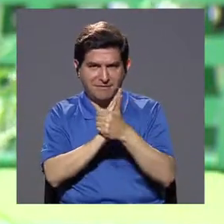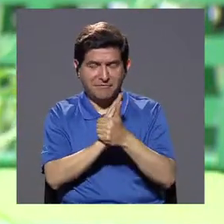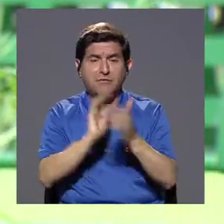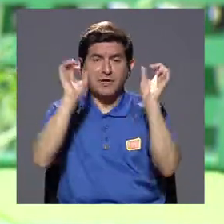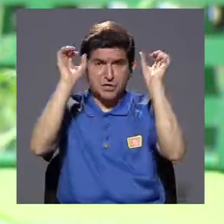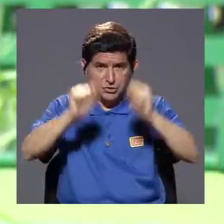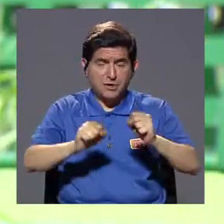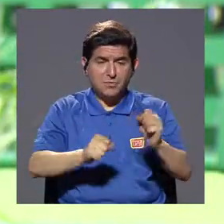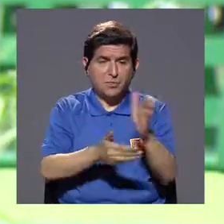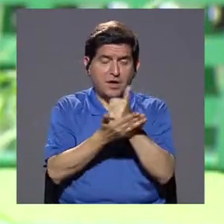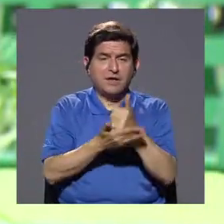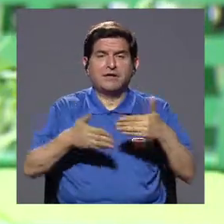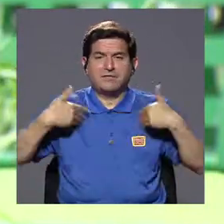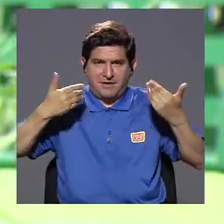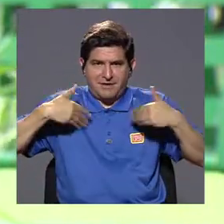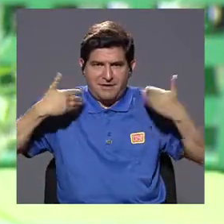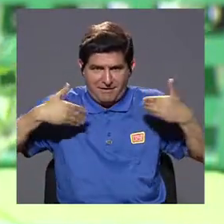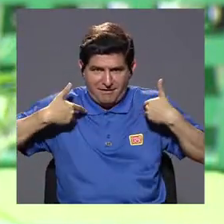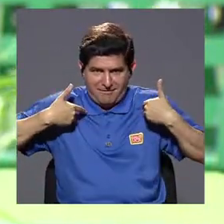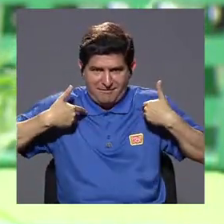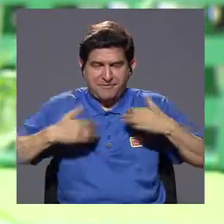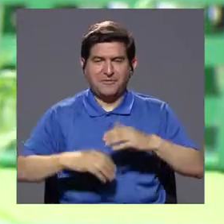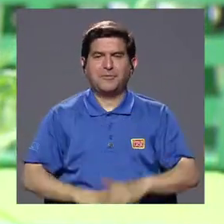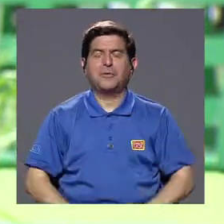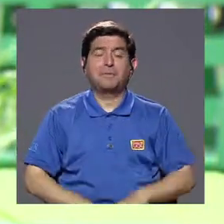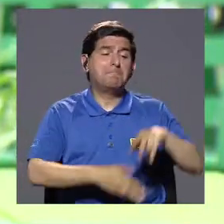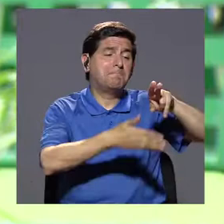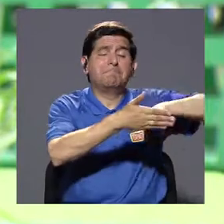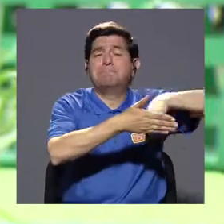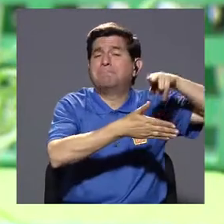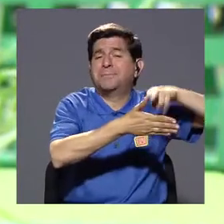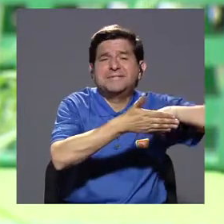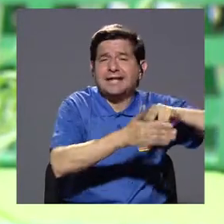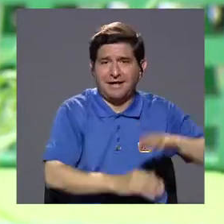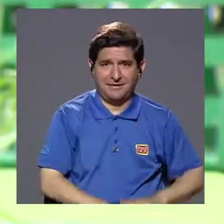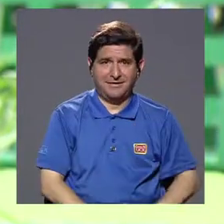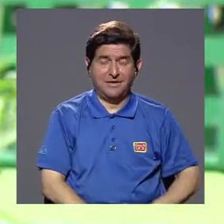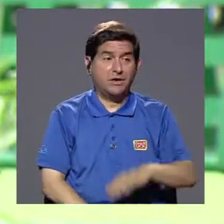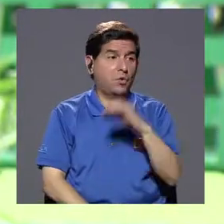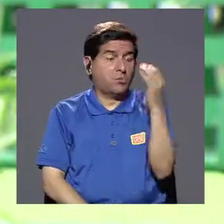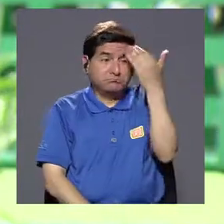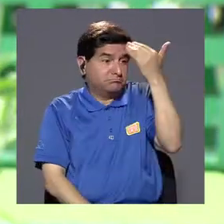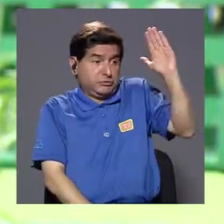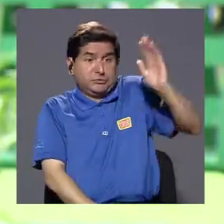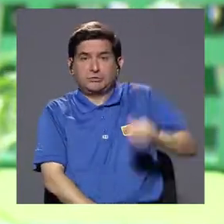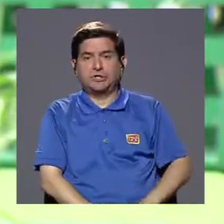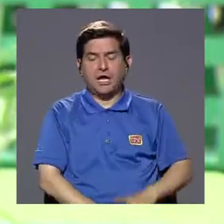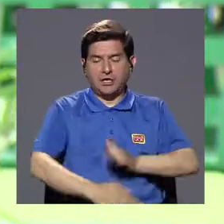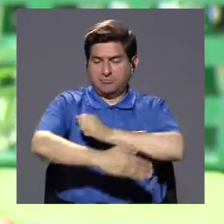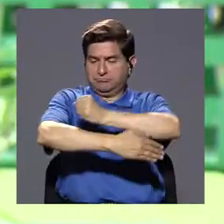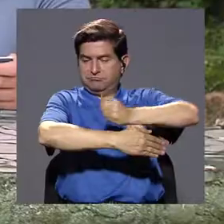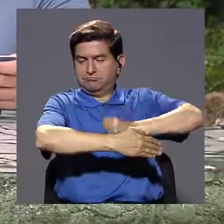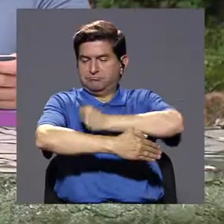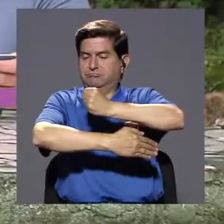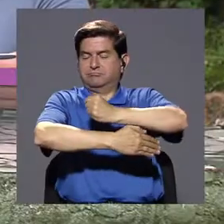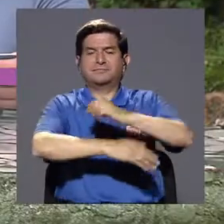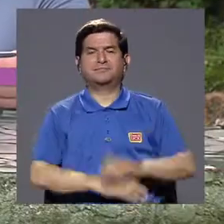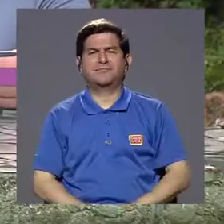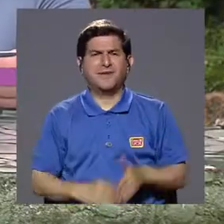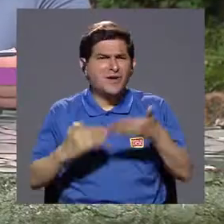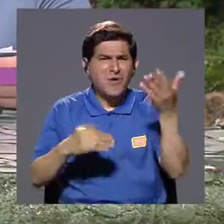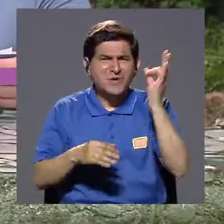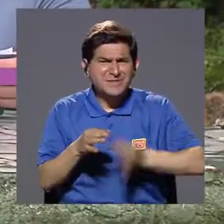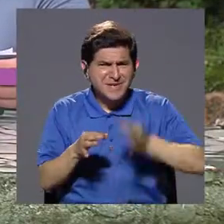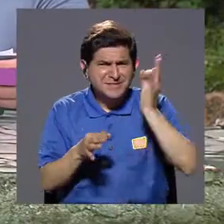pintar o qué sé yo cocinar que son cosas sencillas son cosas pequeñas es el